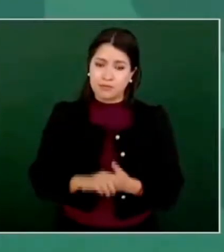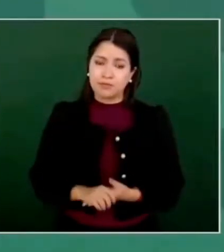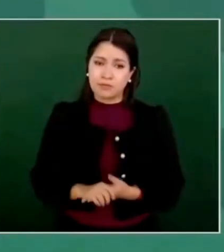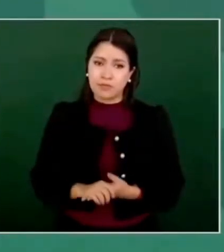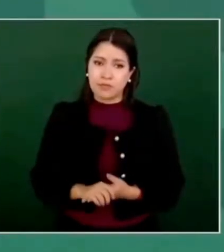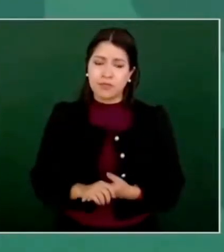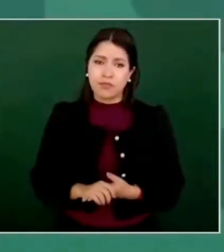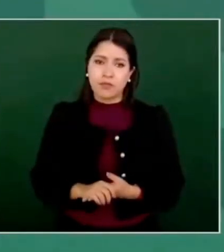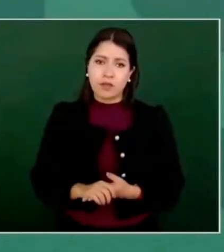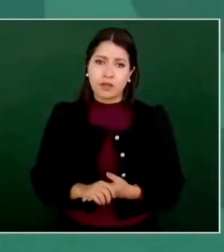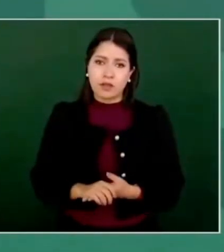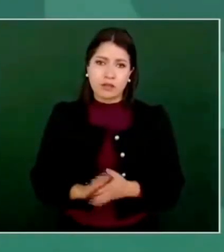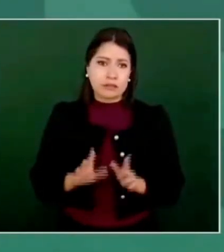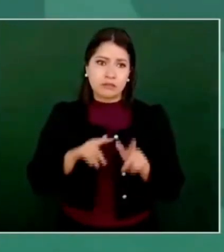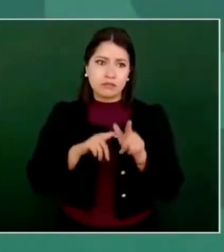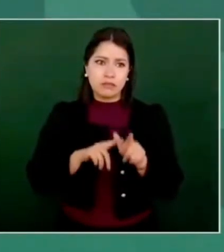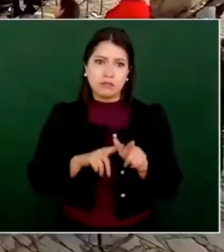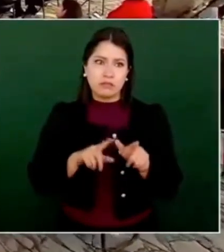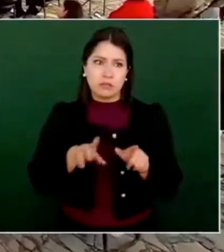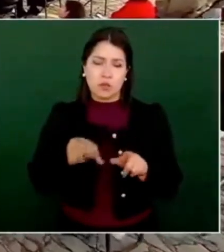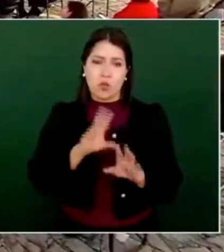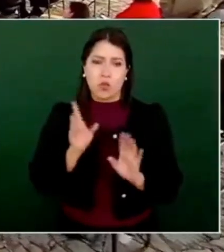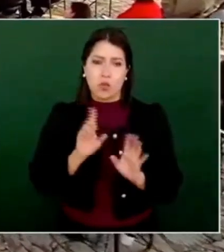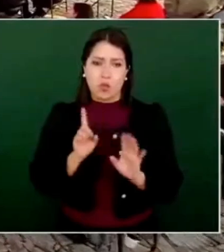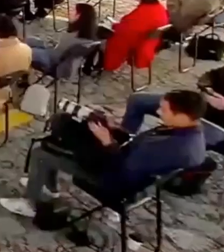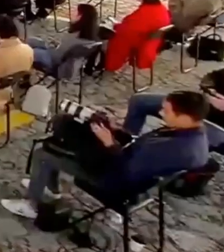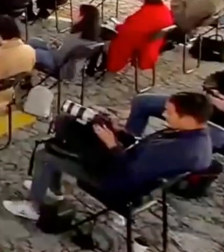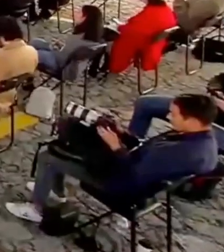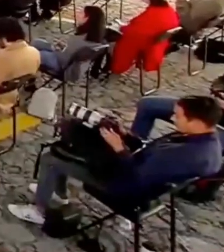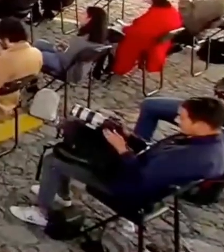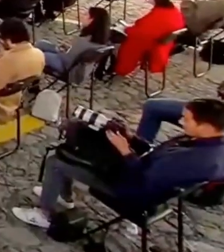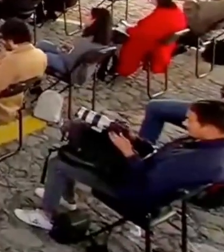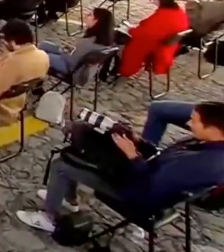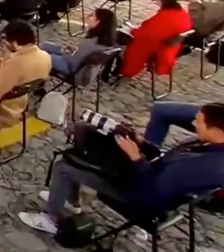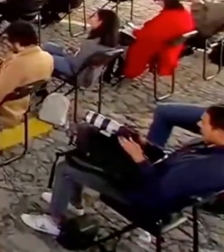No voy a seguir pronunciando, no me voy a equivocar